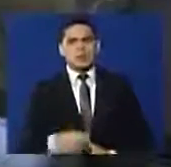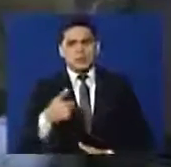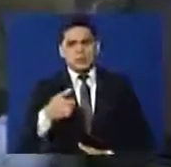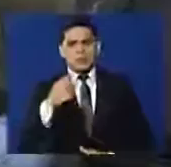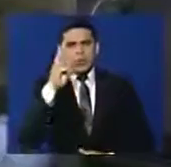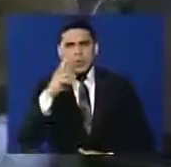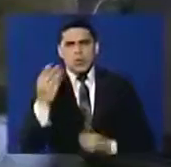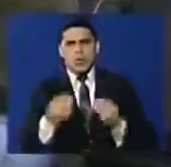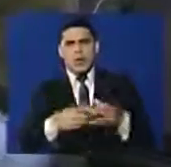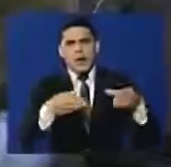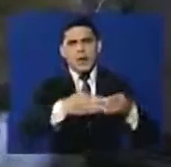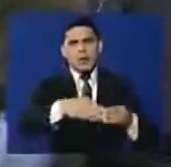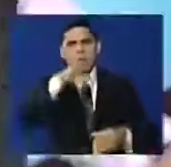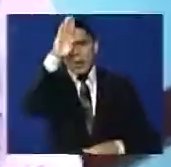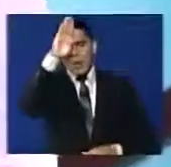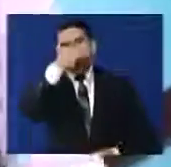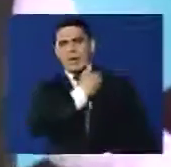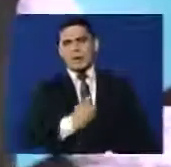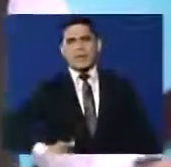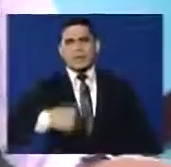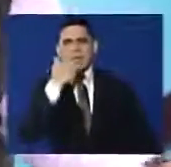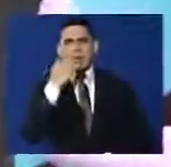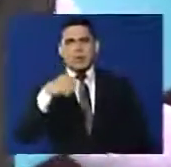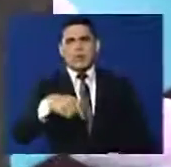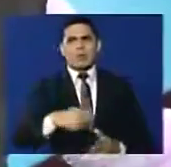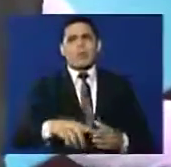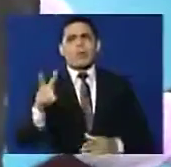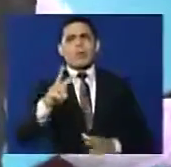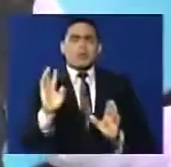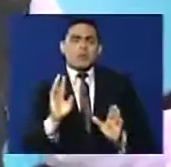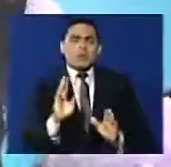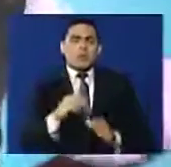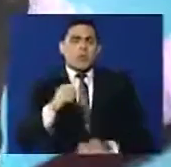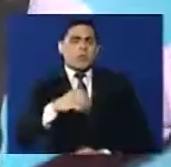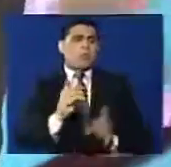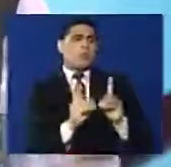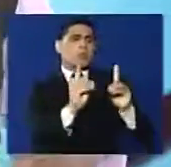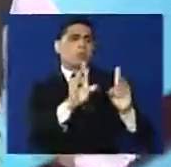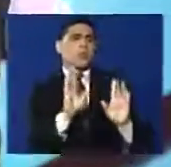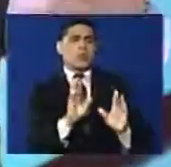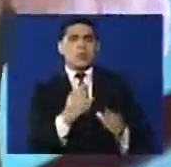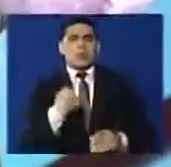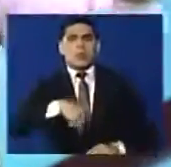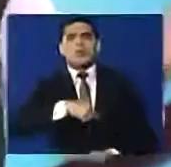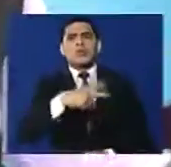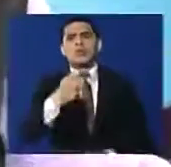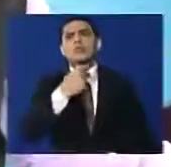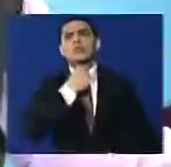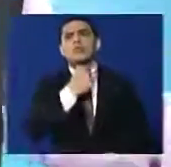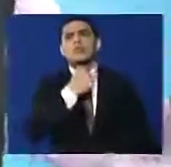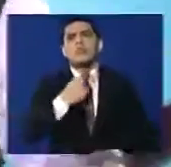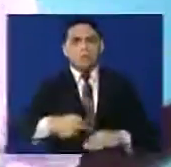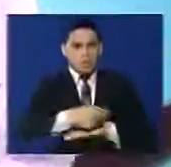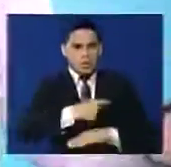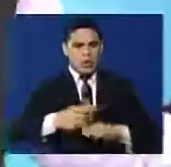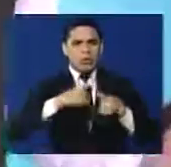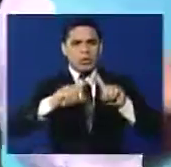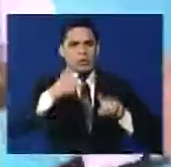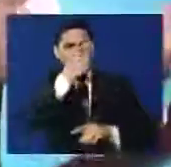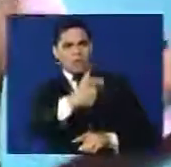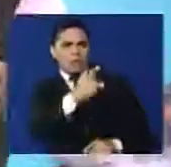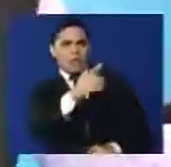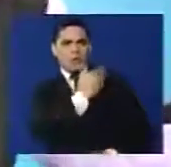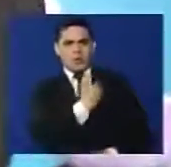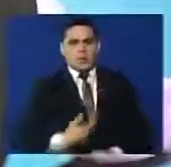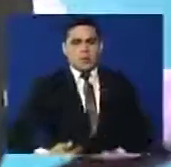el Papa, el presidente Maduro? Sí, tiene todo derecho, es el presidente ahorita de Venezuela. Está en cuestionamiento para lo que no nos gusta este gobierno, pero